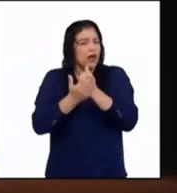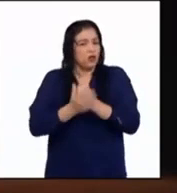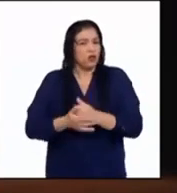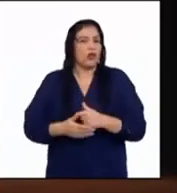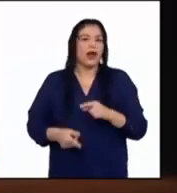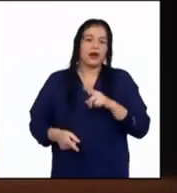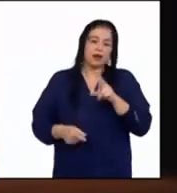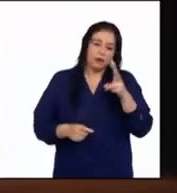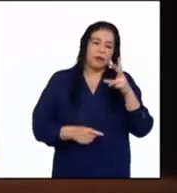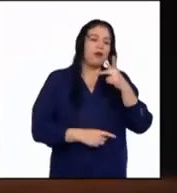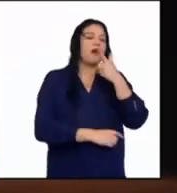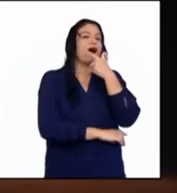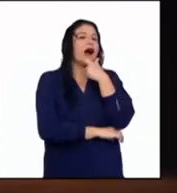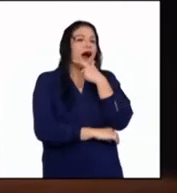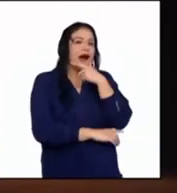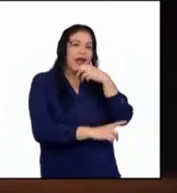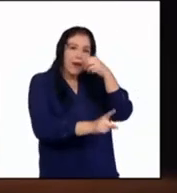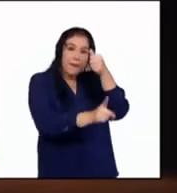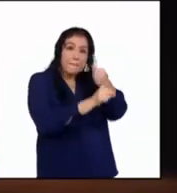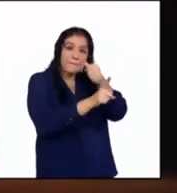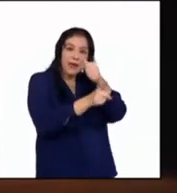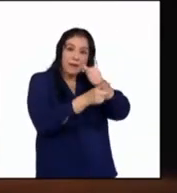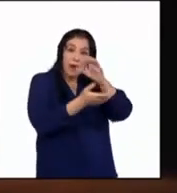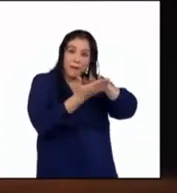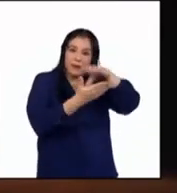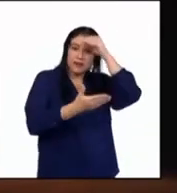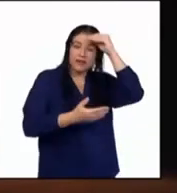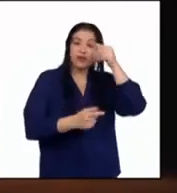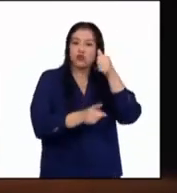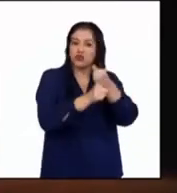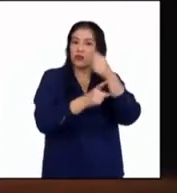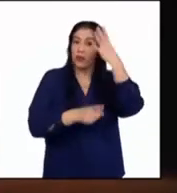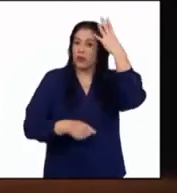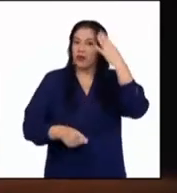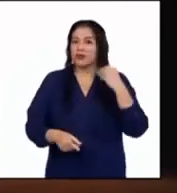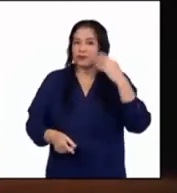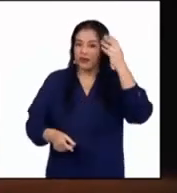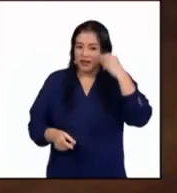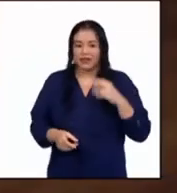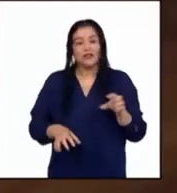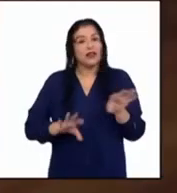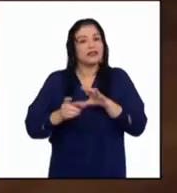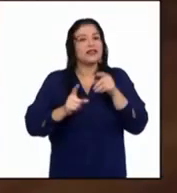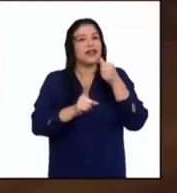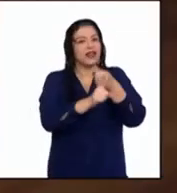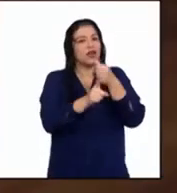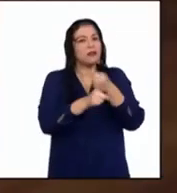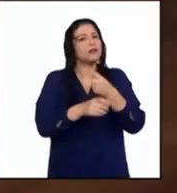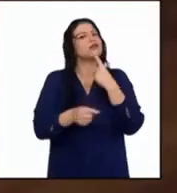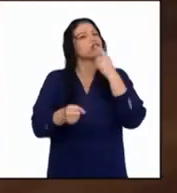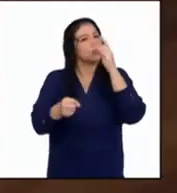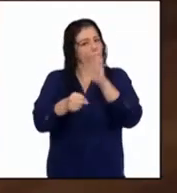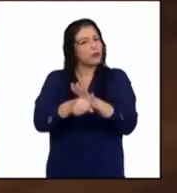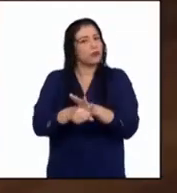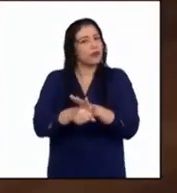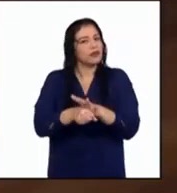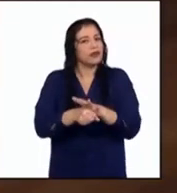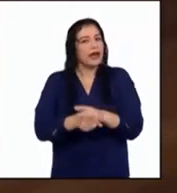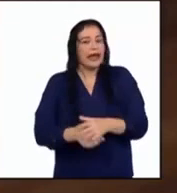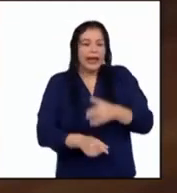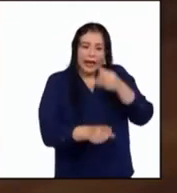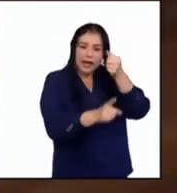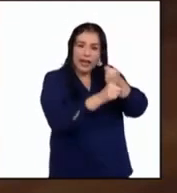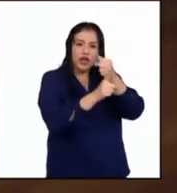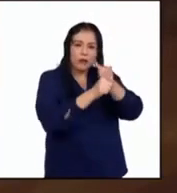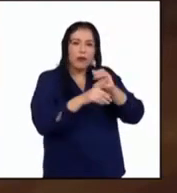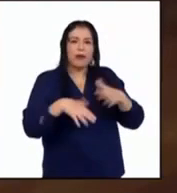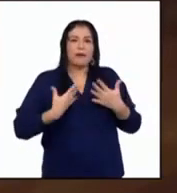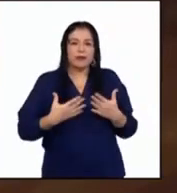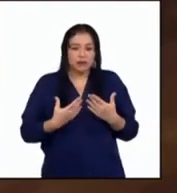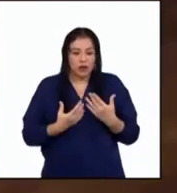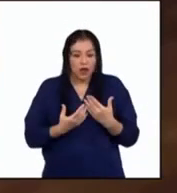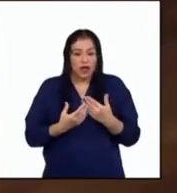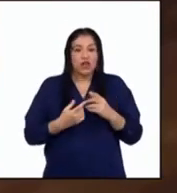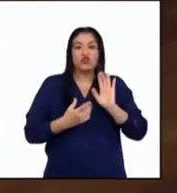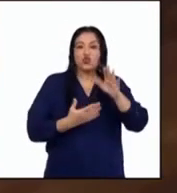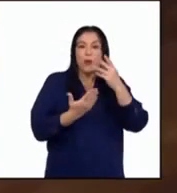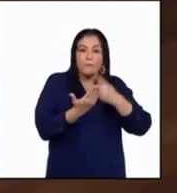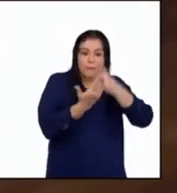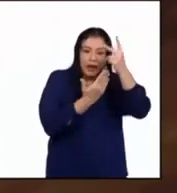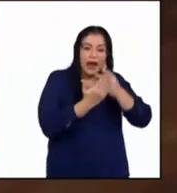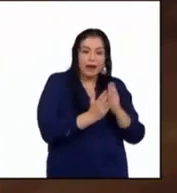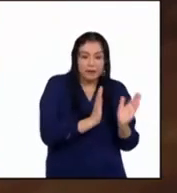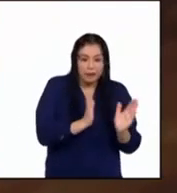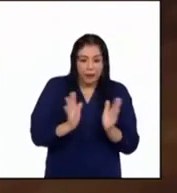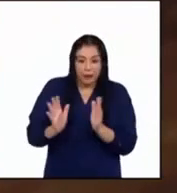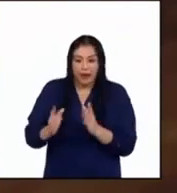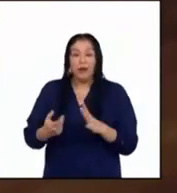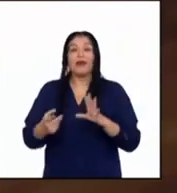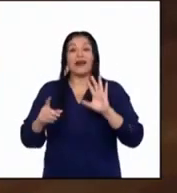haber aprendido por ellos mismos de la experiencia era algo que los había comprometido. El hecho de haber logrado el resultado planificado les había